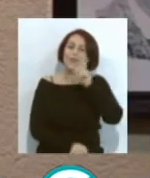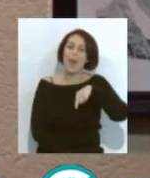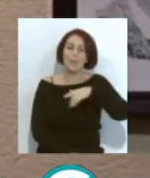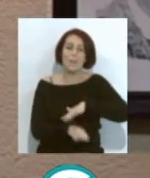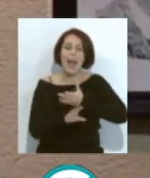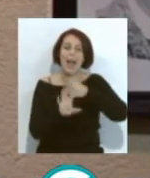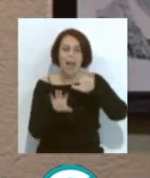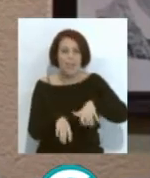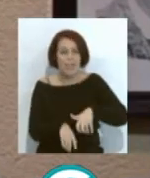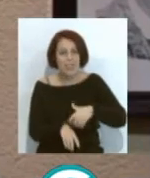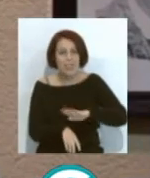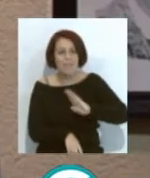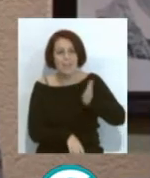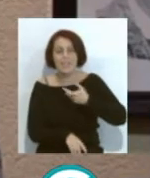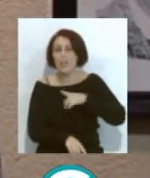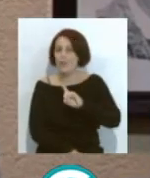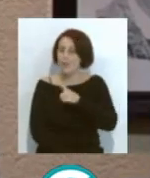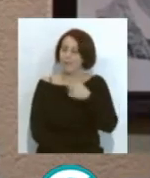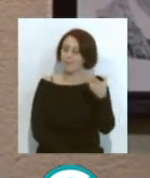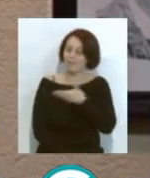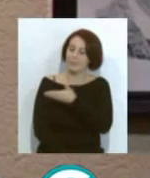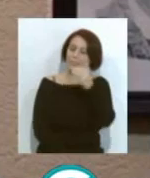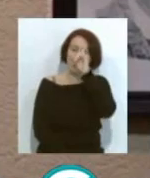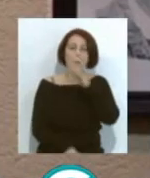para Cádiz, sino bien sabéis todos,